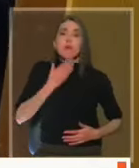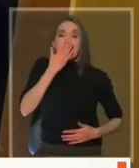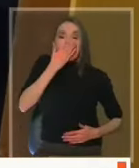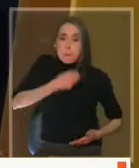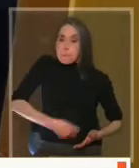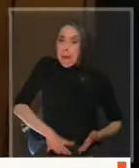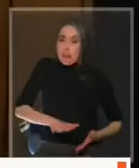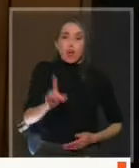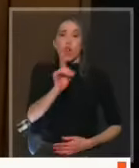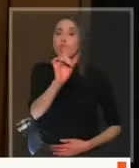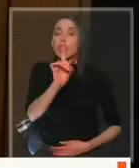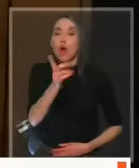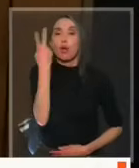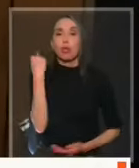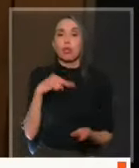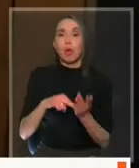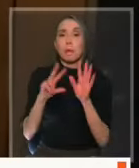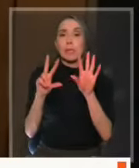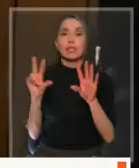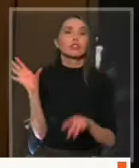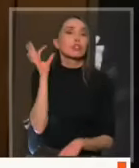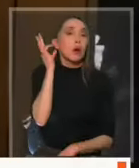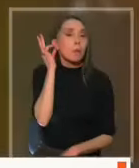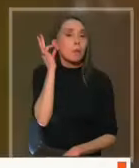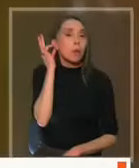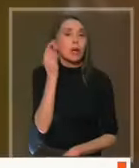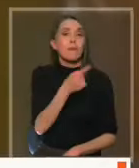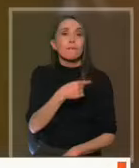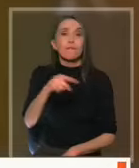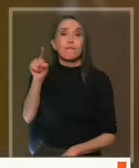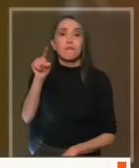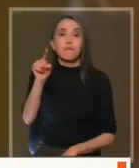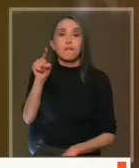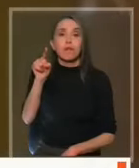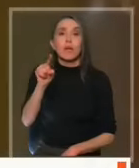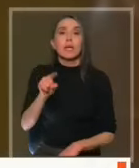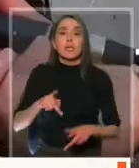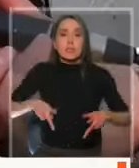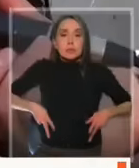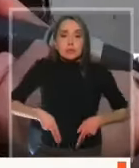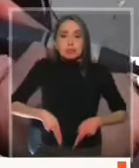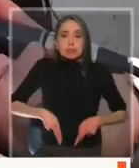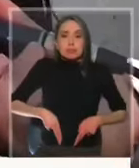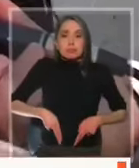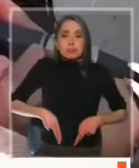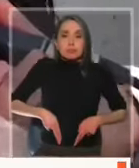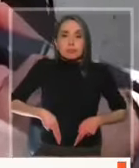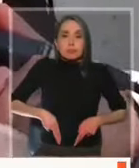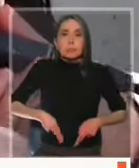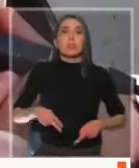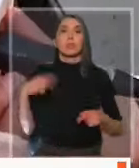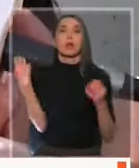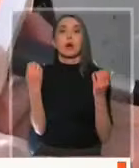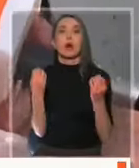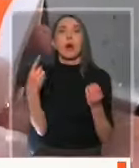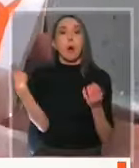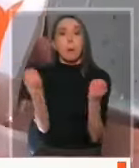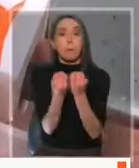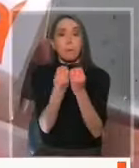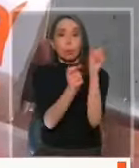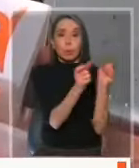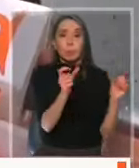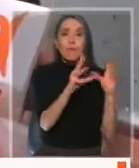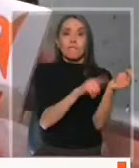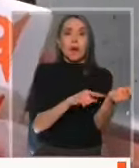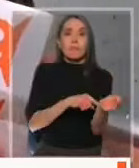el contrario, en 2008, la mujer fue sometida a una esterilización. Muchas personas del entorno tenían este